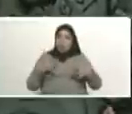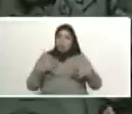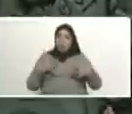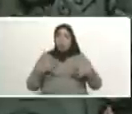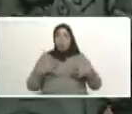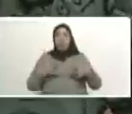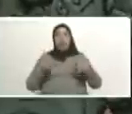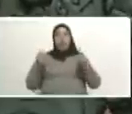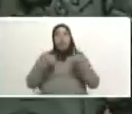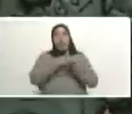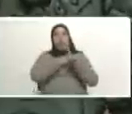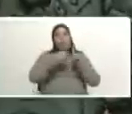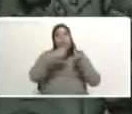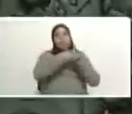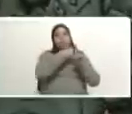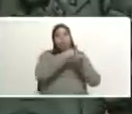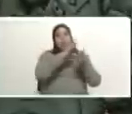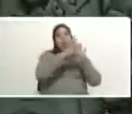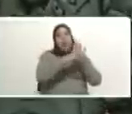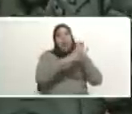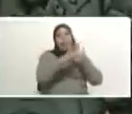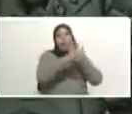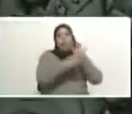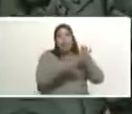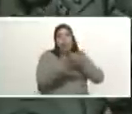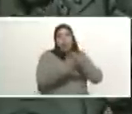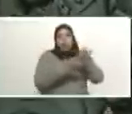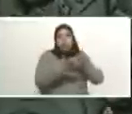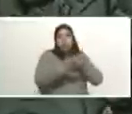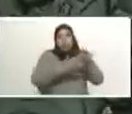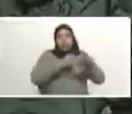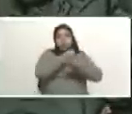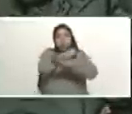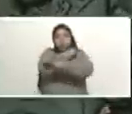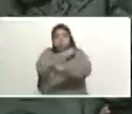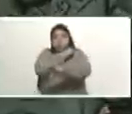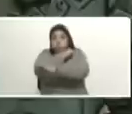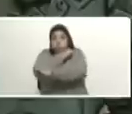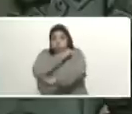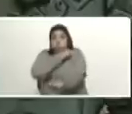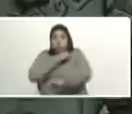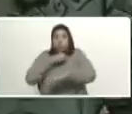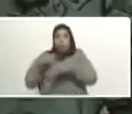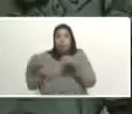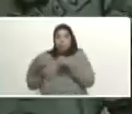de combatir el delito, de combatir las bandas criminales,